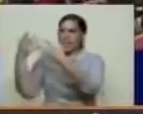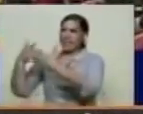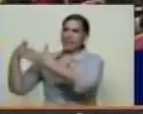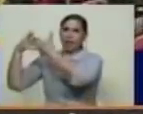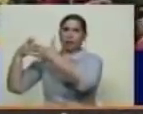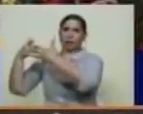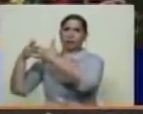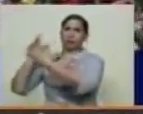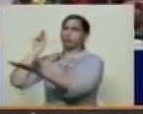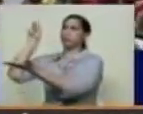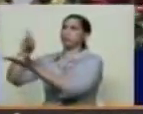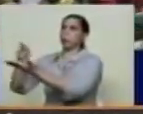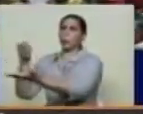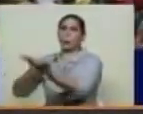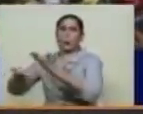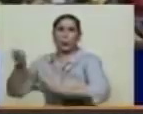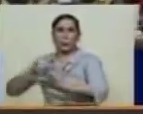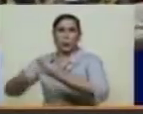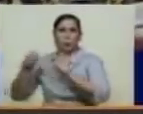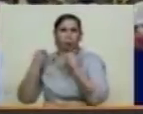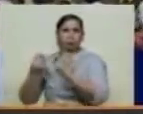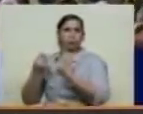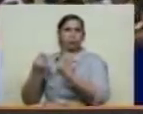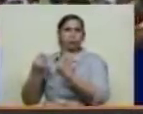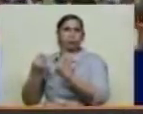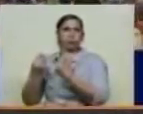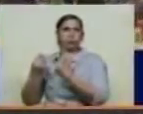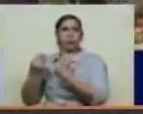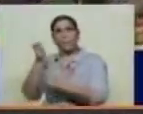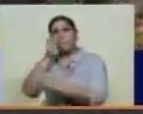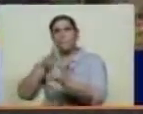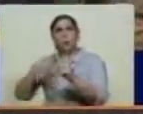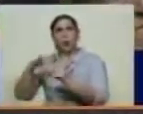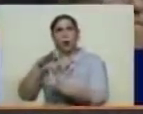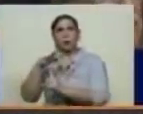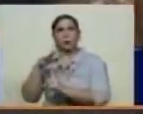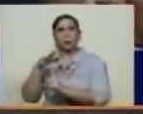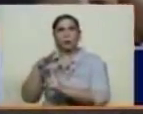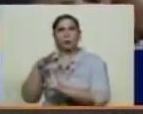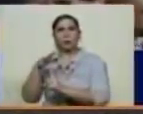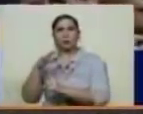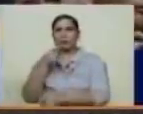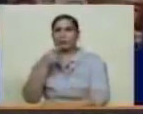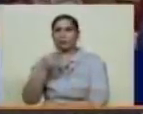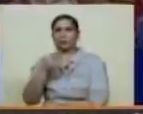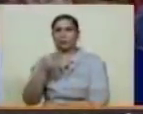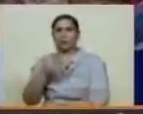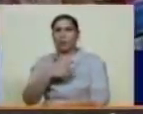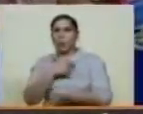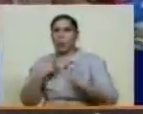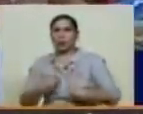con una matanza por 17 años del pueblo chileno, diga que Chile está metido en el corazón